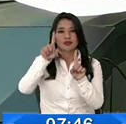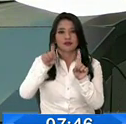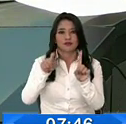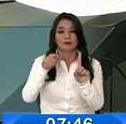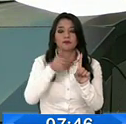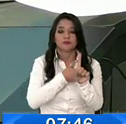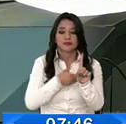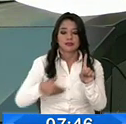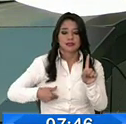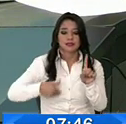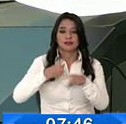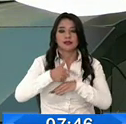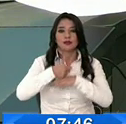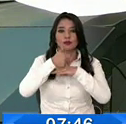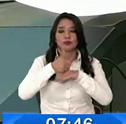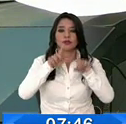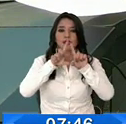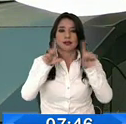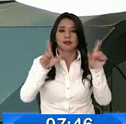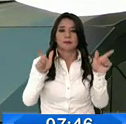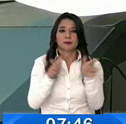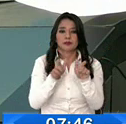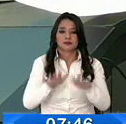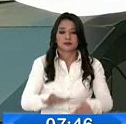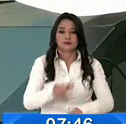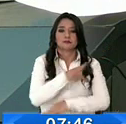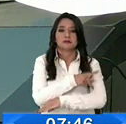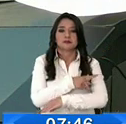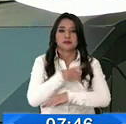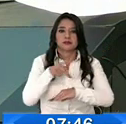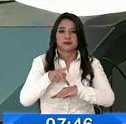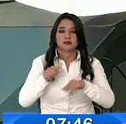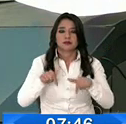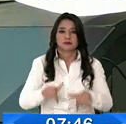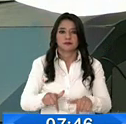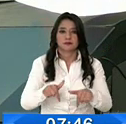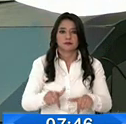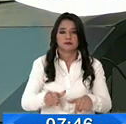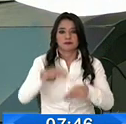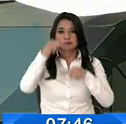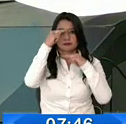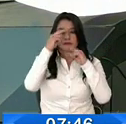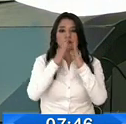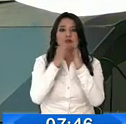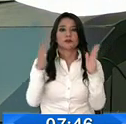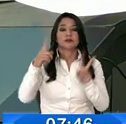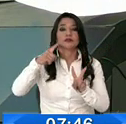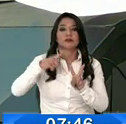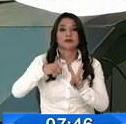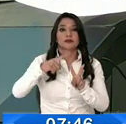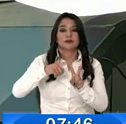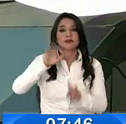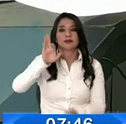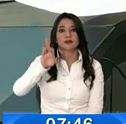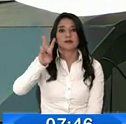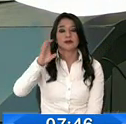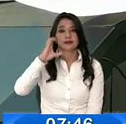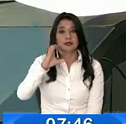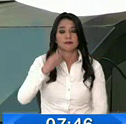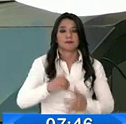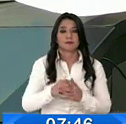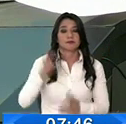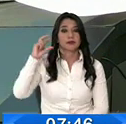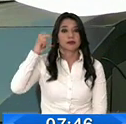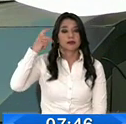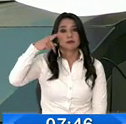de la cámara de la pequeña y mediana empresa de pichincha aquí en el noticiero el comercio tv de televicentro en la